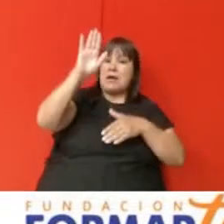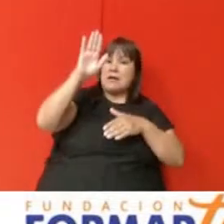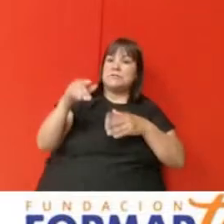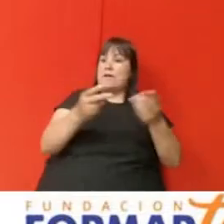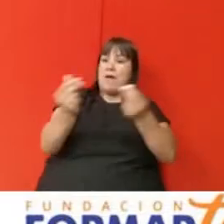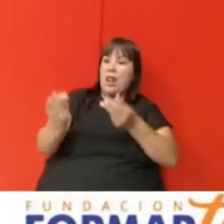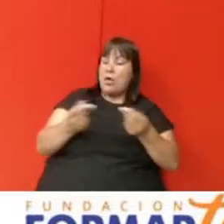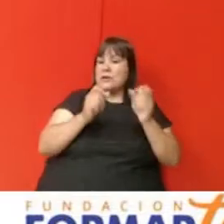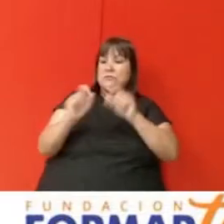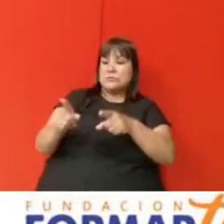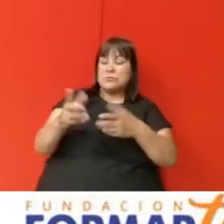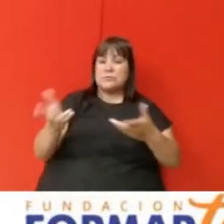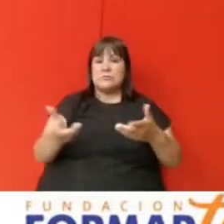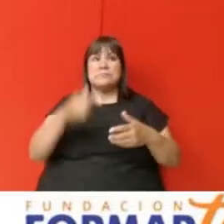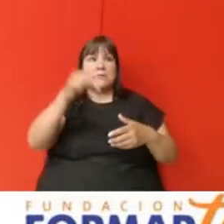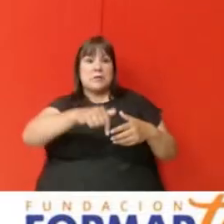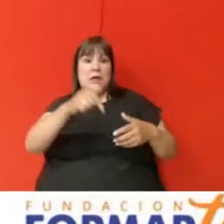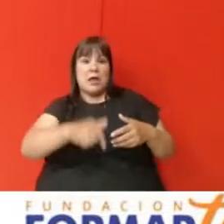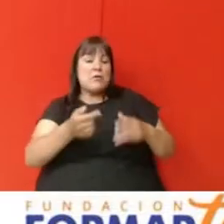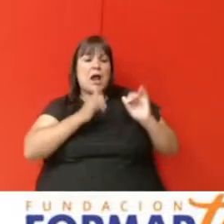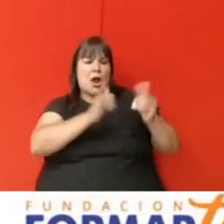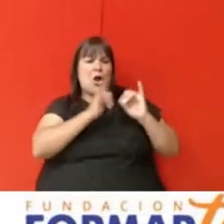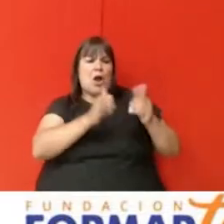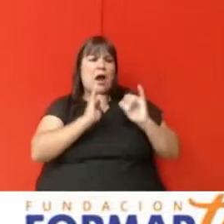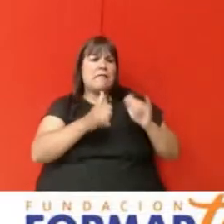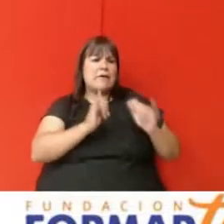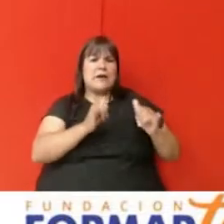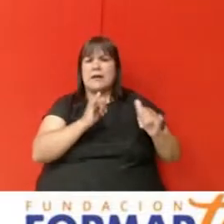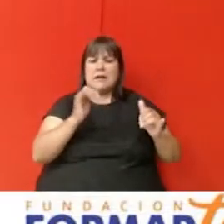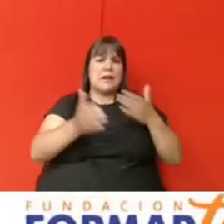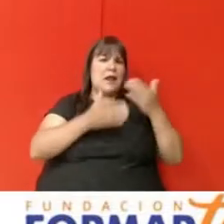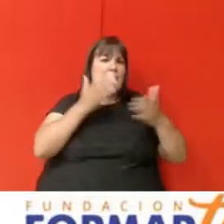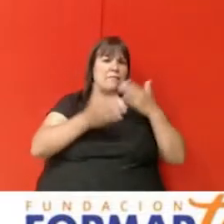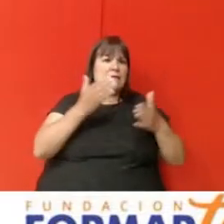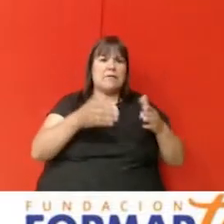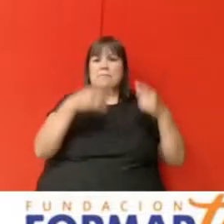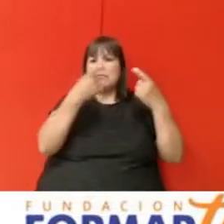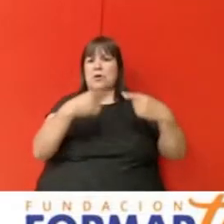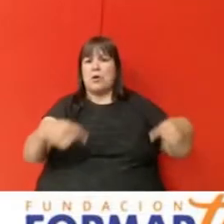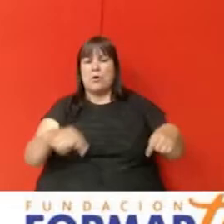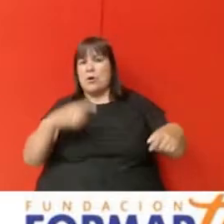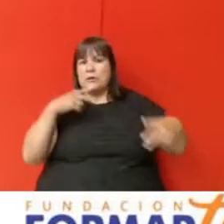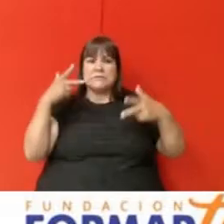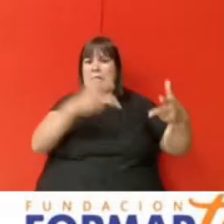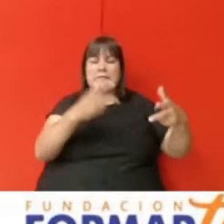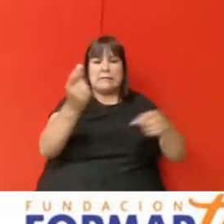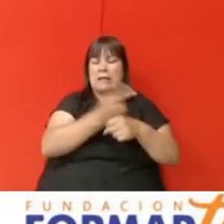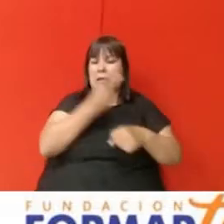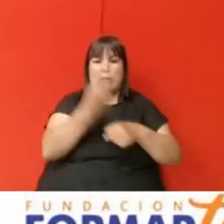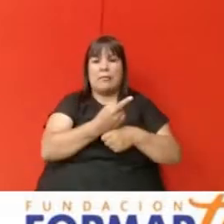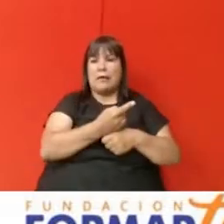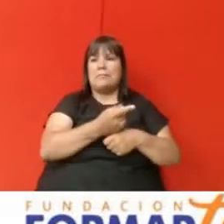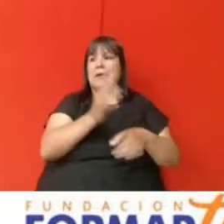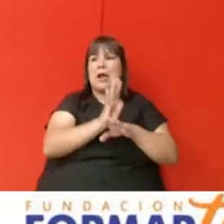de jóvenes que llegan a nuestra universidad, parecen todos frágiles. No le puedo decir muchas cosas porque parecen todos frágiles. Y